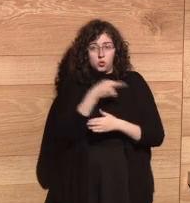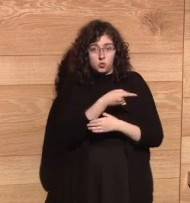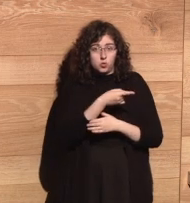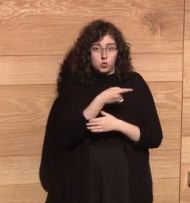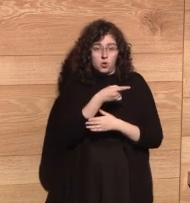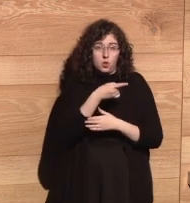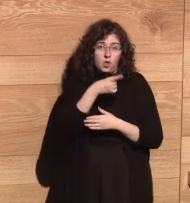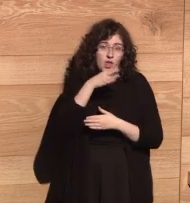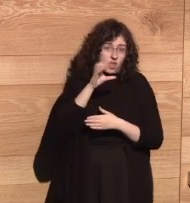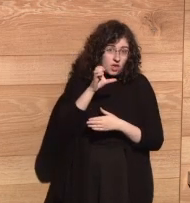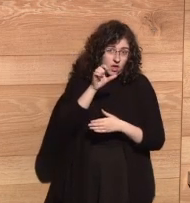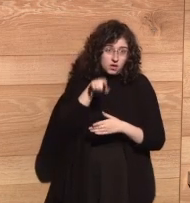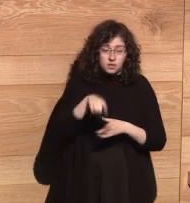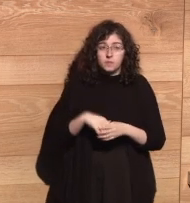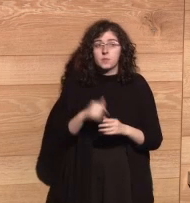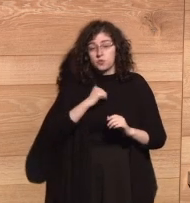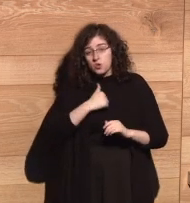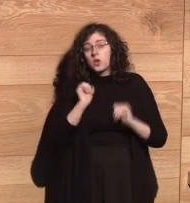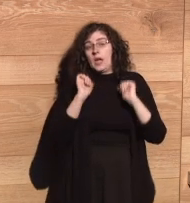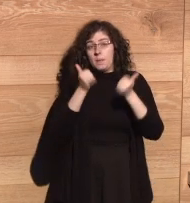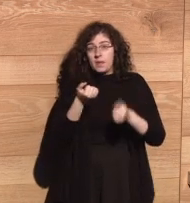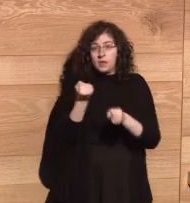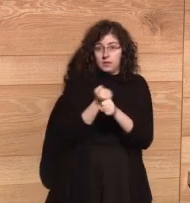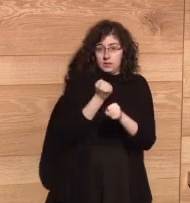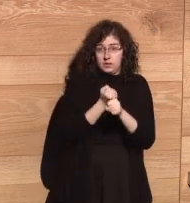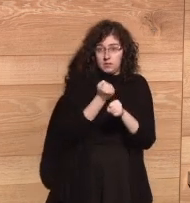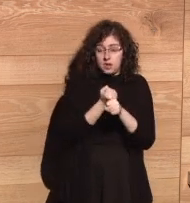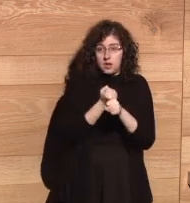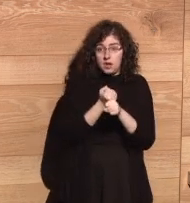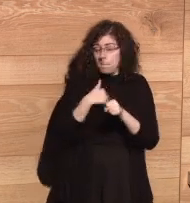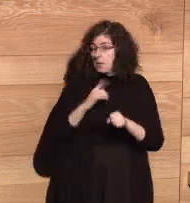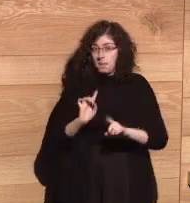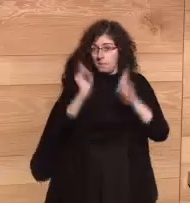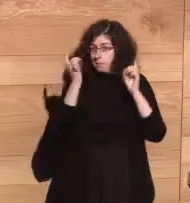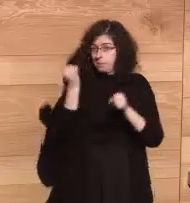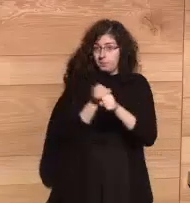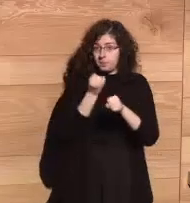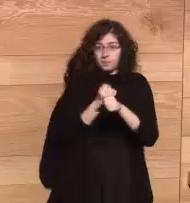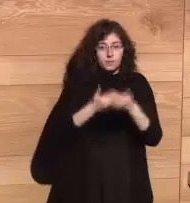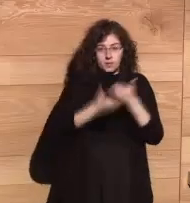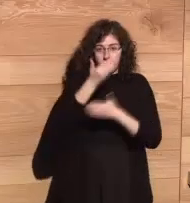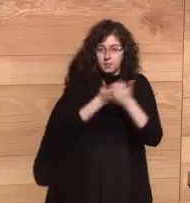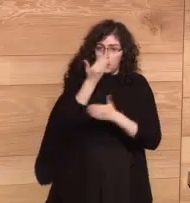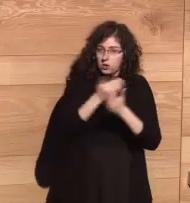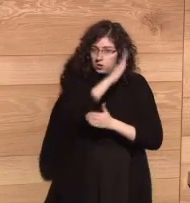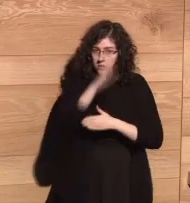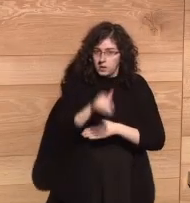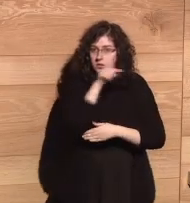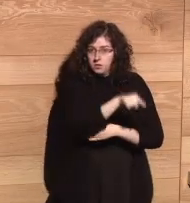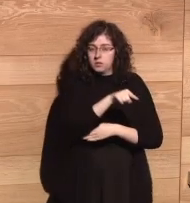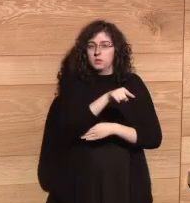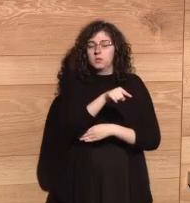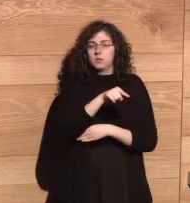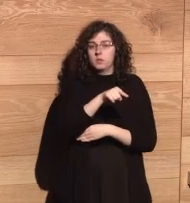FE. Bueno, yo empecé a trabajar, mi primer trabajo fue en el periódico en São Paulo, que se llama Folha de São